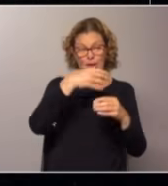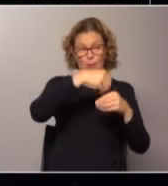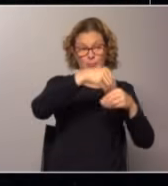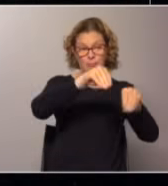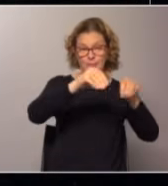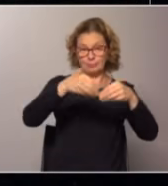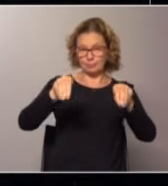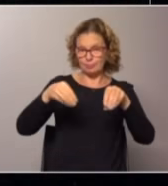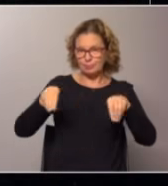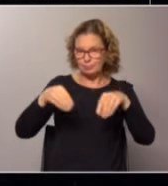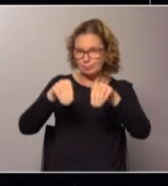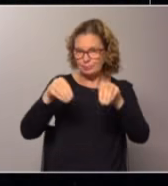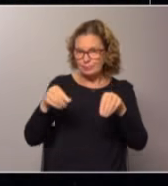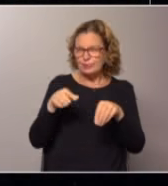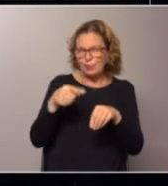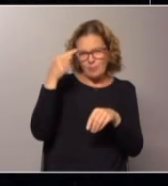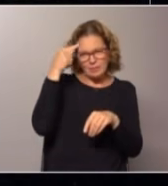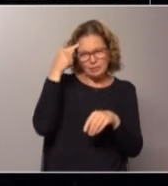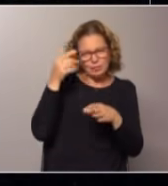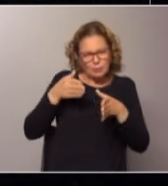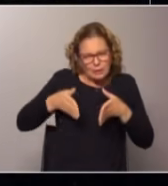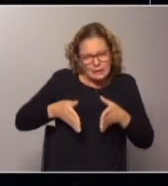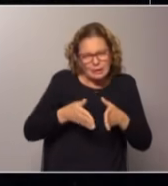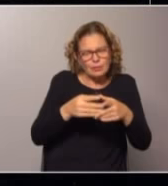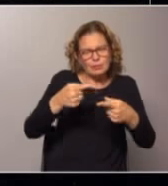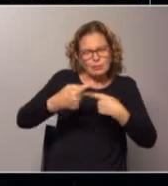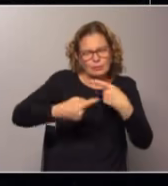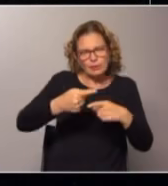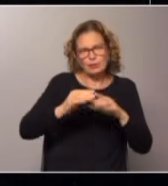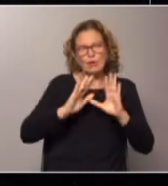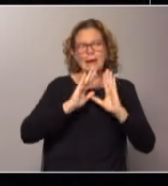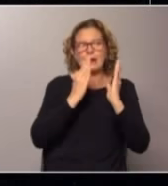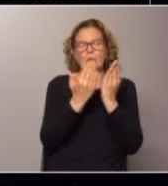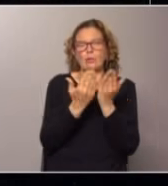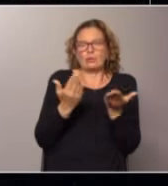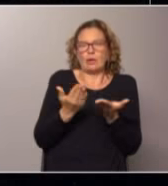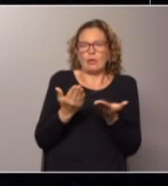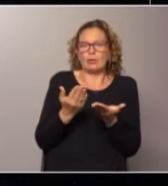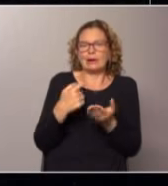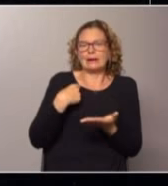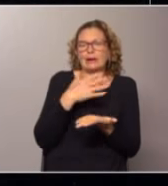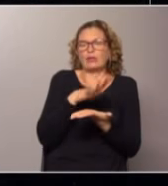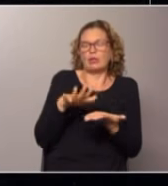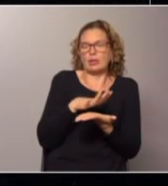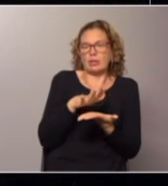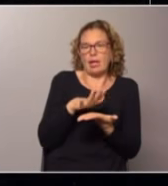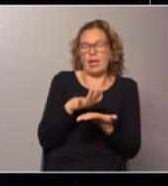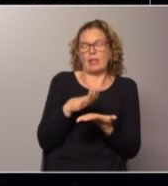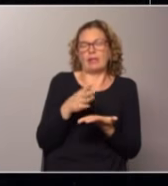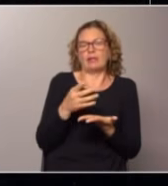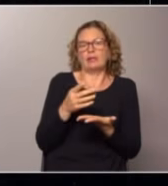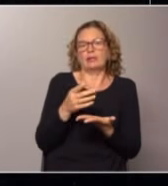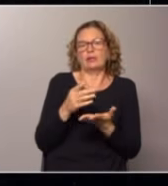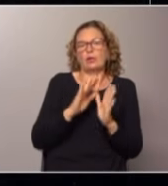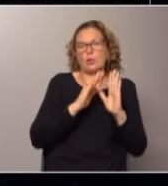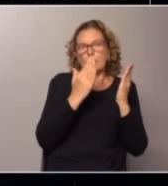entonces yo creo que si hubiera que señalar una línea de desarrollo en el mundo actual tanto en las sociedades domésticamente consideradas